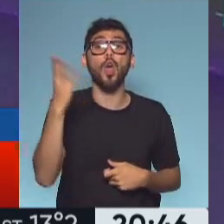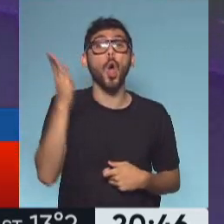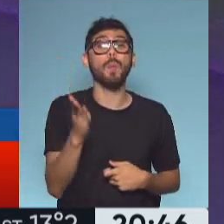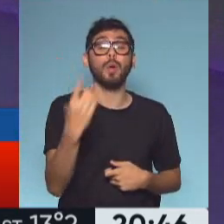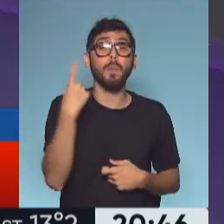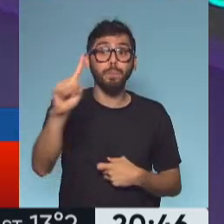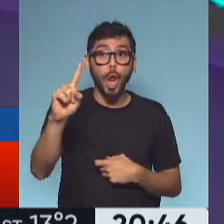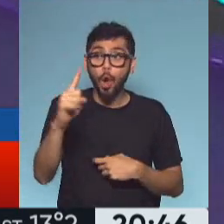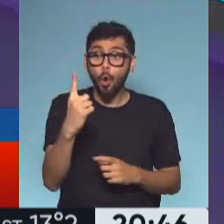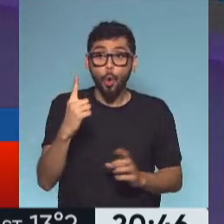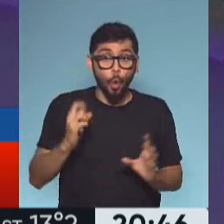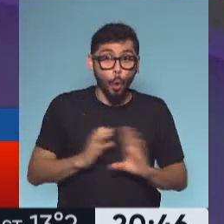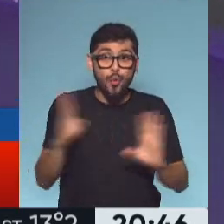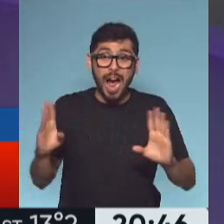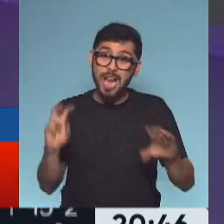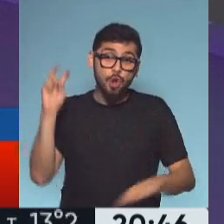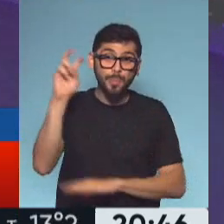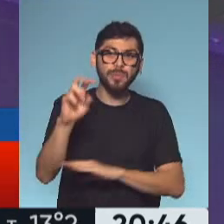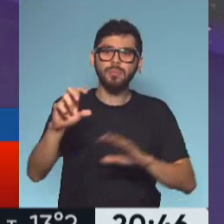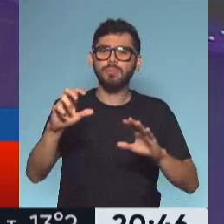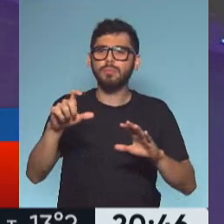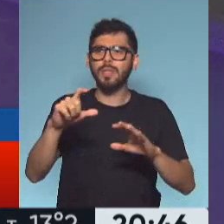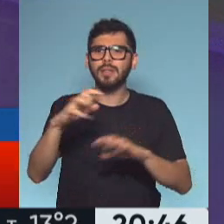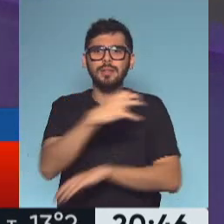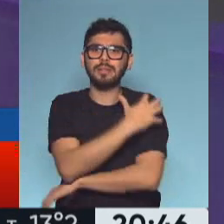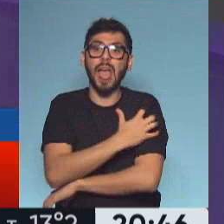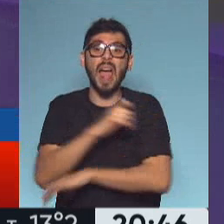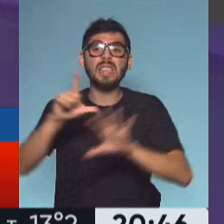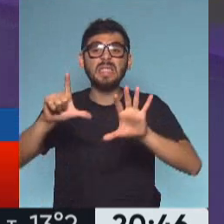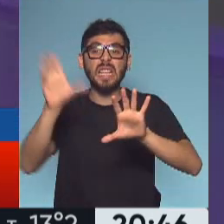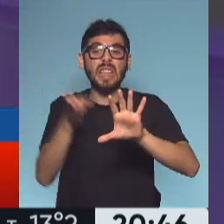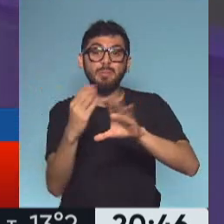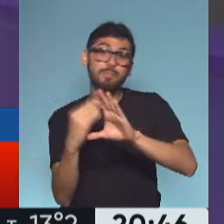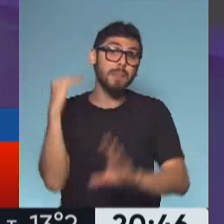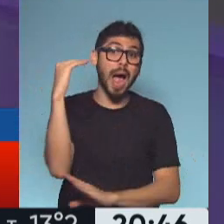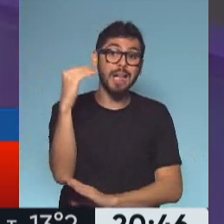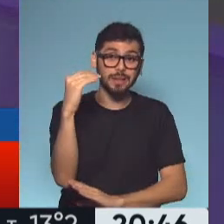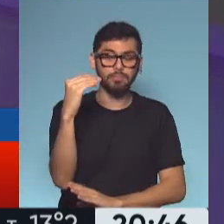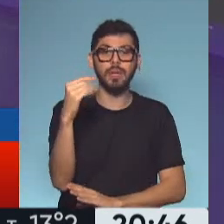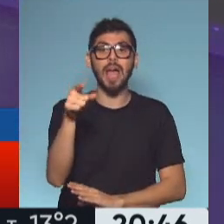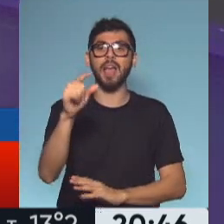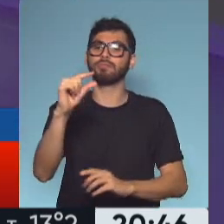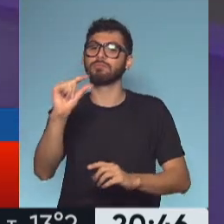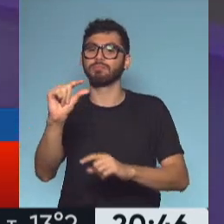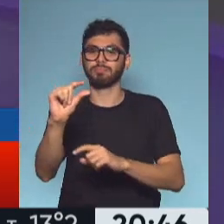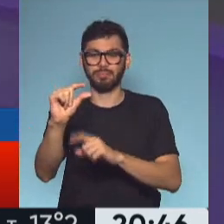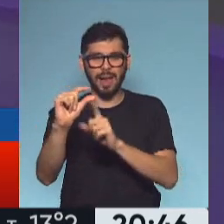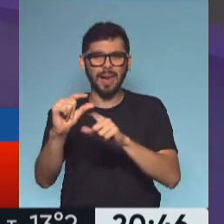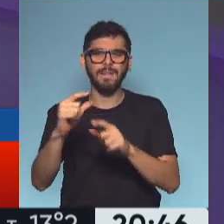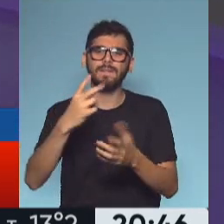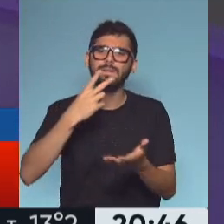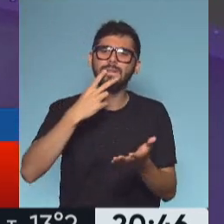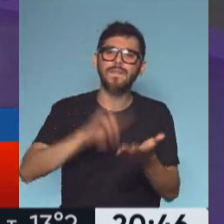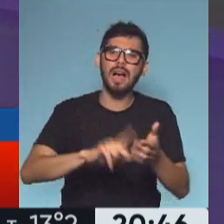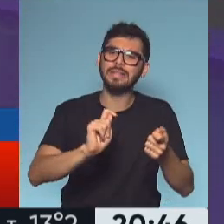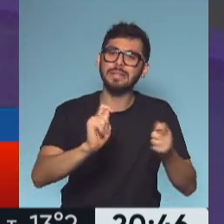salto que hizo en tan solo un año de más de 7 puntos de crecimiento. Y ahí aparece un datito que es el de la reforma tributaria y nos